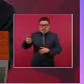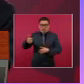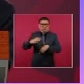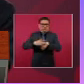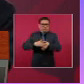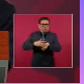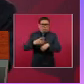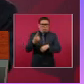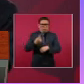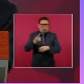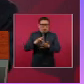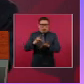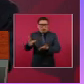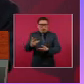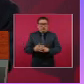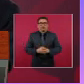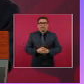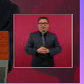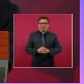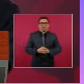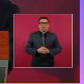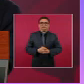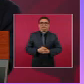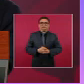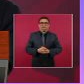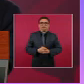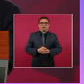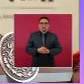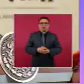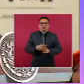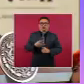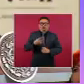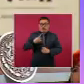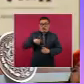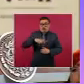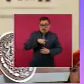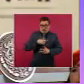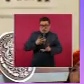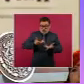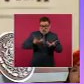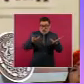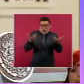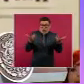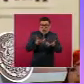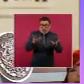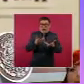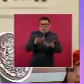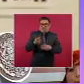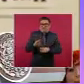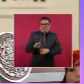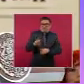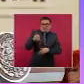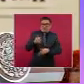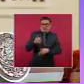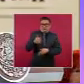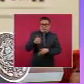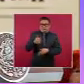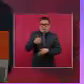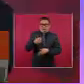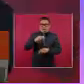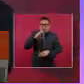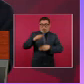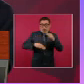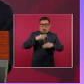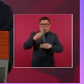porque si vamos hacer la hazaña que no la han hecho en ninguna parte del